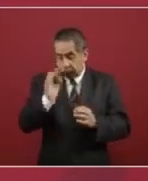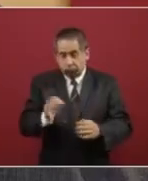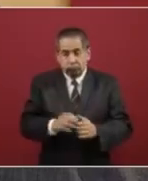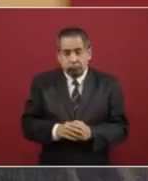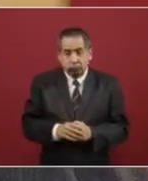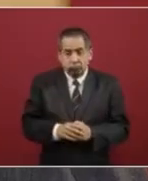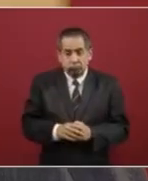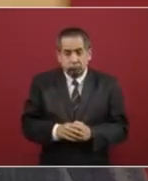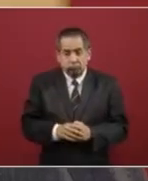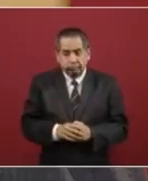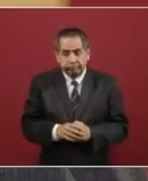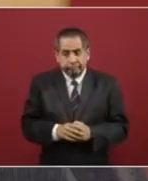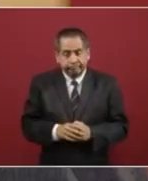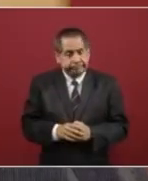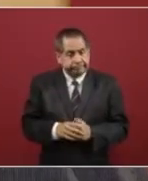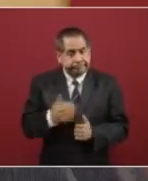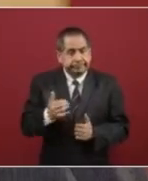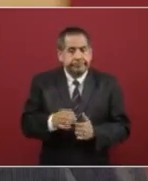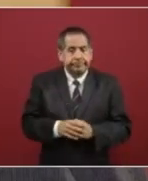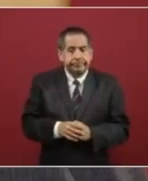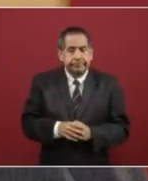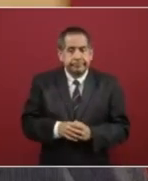y